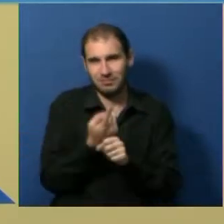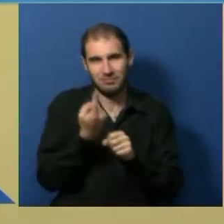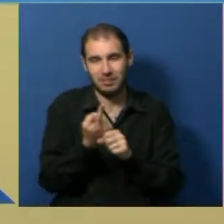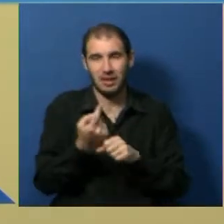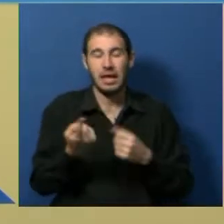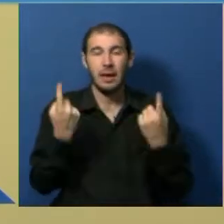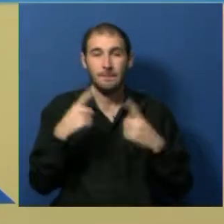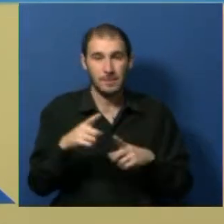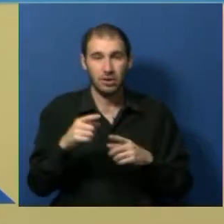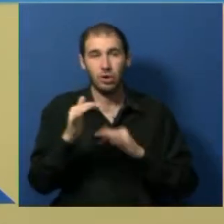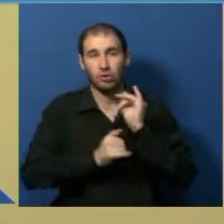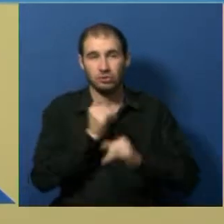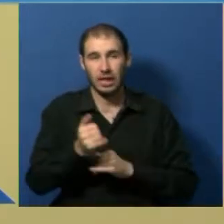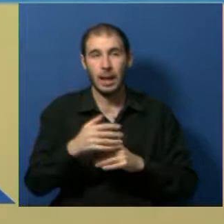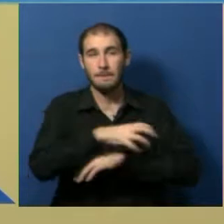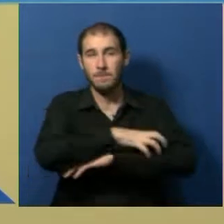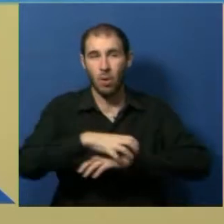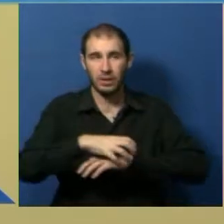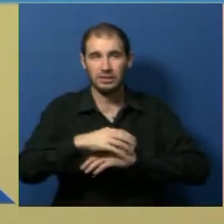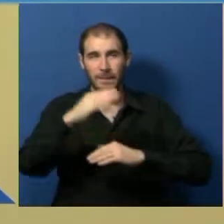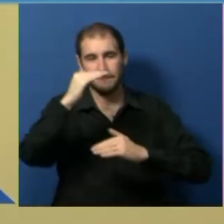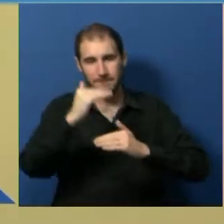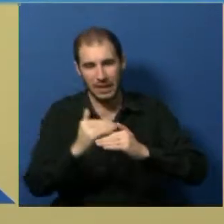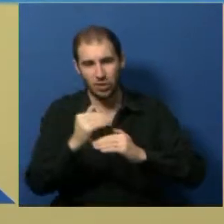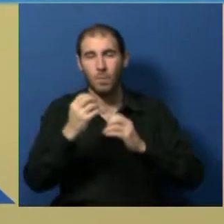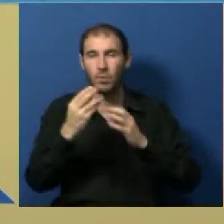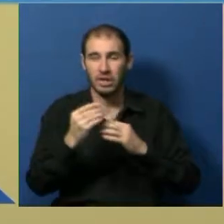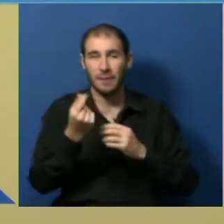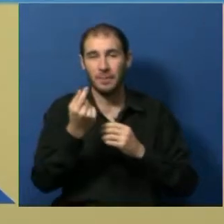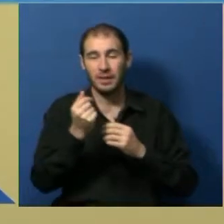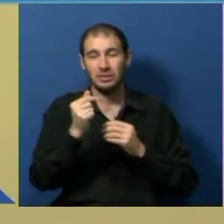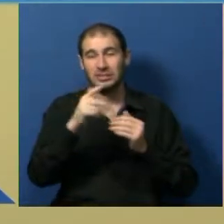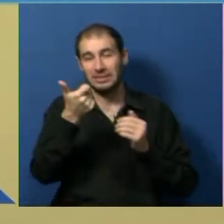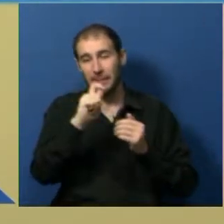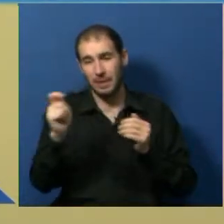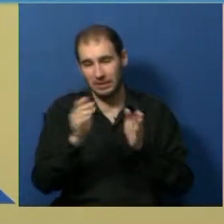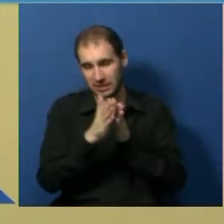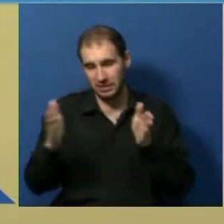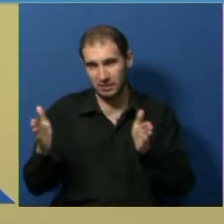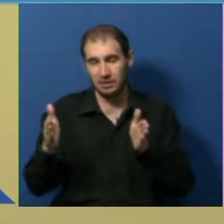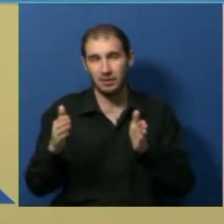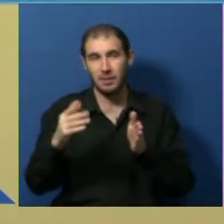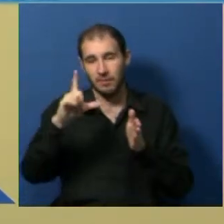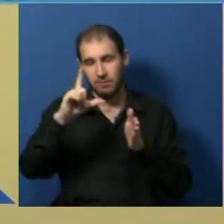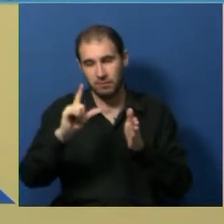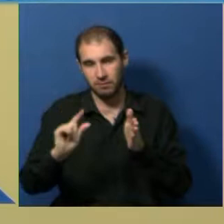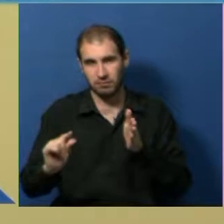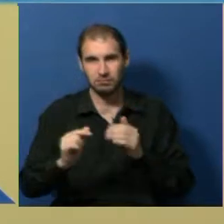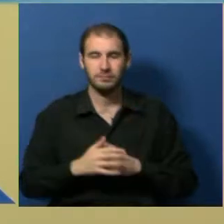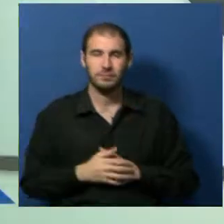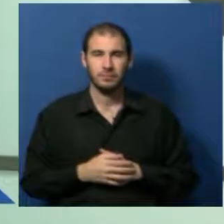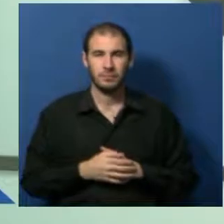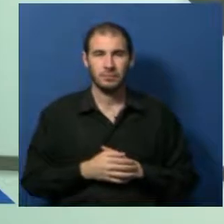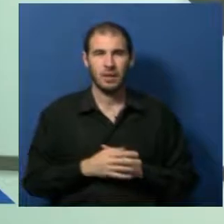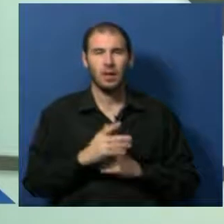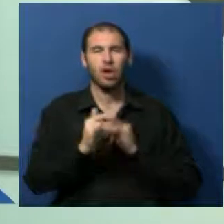Pero sí lo que podemos decir es que la pobreza es un poco más baja. ¿Por qué? Porque la inflación en la segunda parte comenzó a mermar, ¿no?